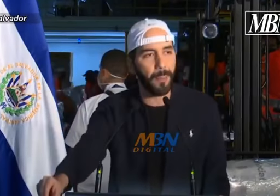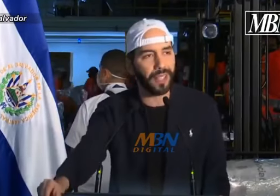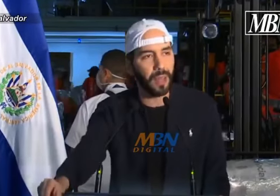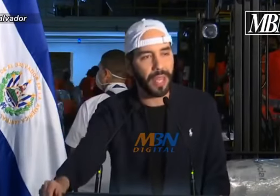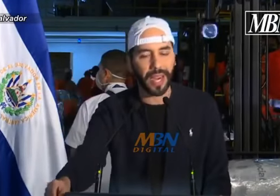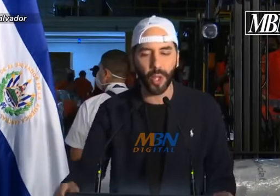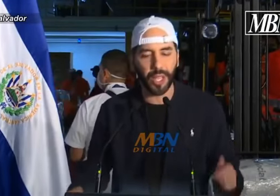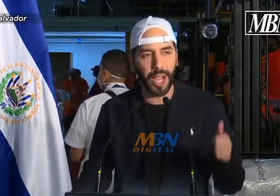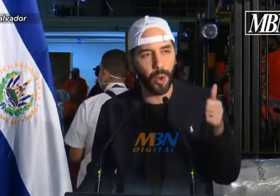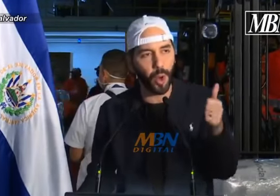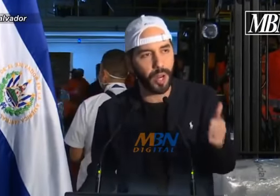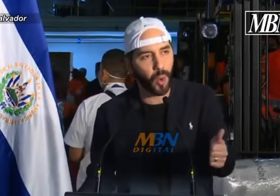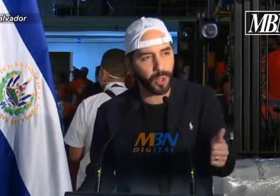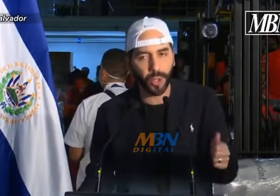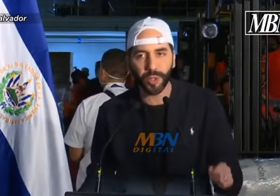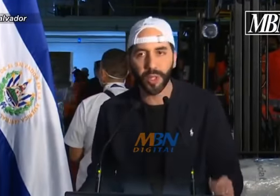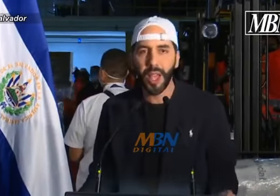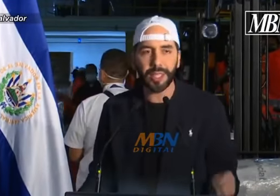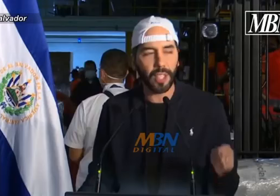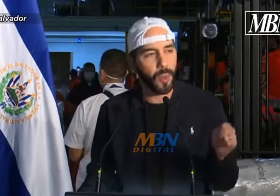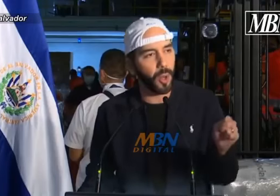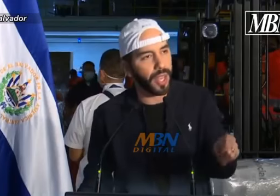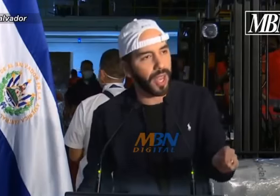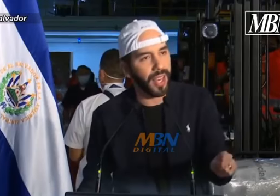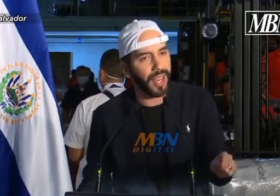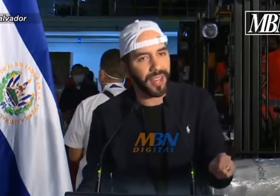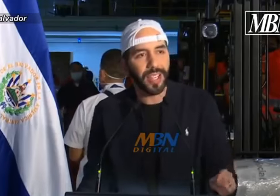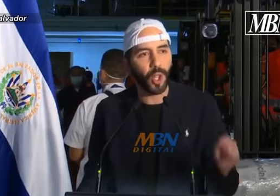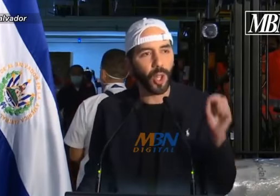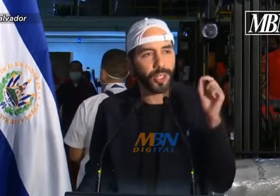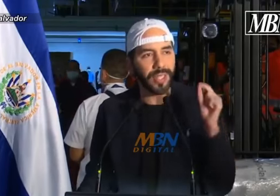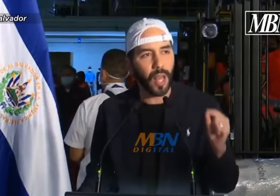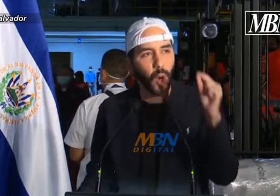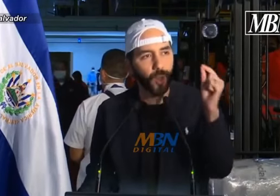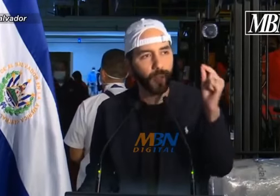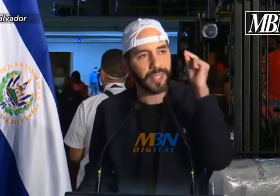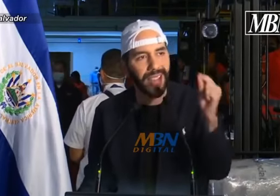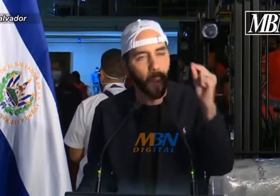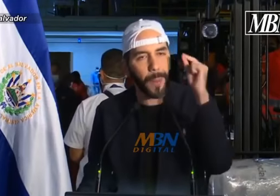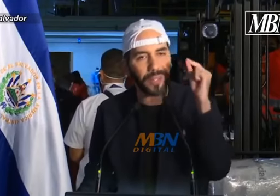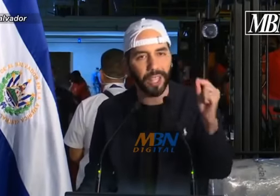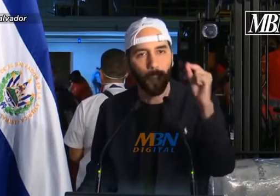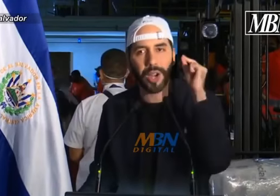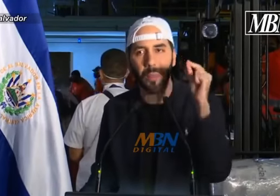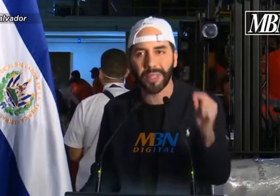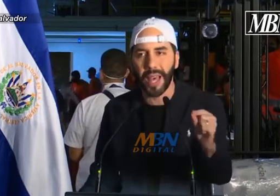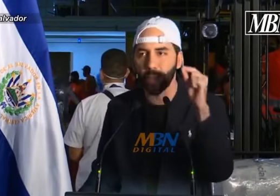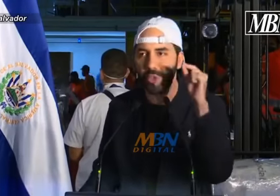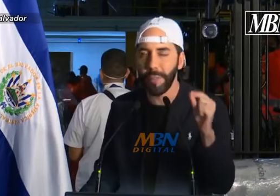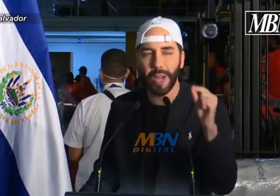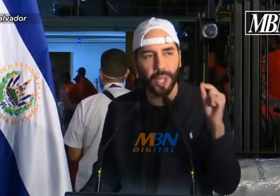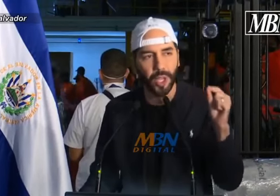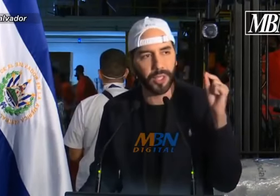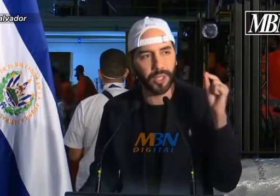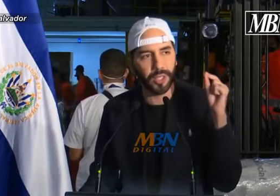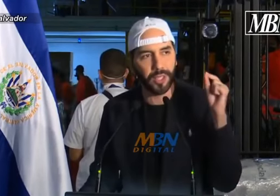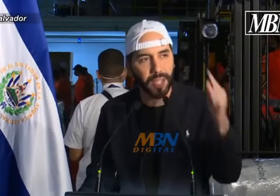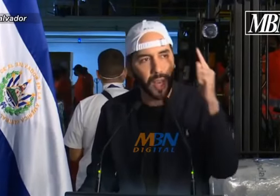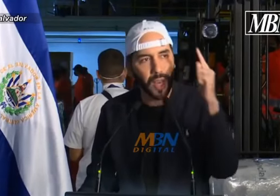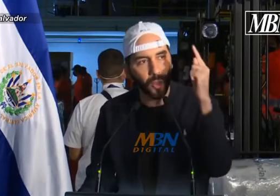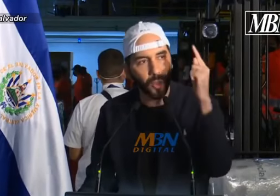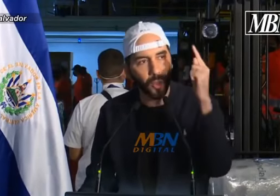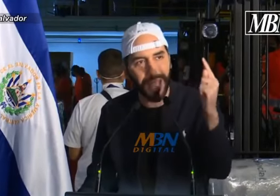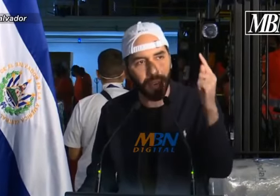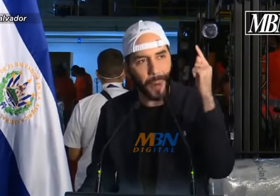responder a la pandemia, que no tengamos los recursos, así como lo dije ayer, no nos han dado un centavo partido por la mitad de los 3 mil millones de